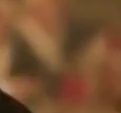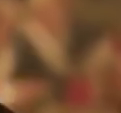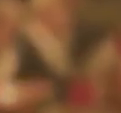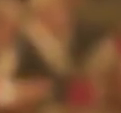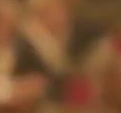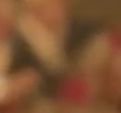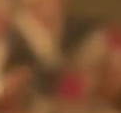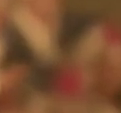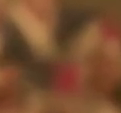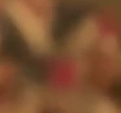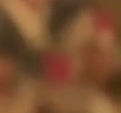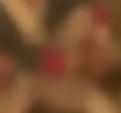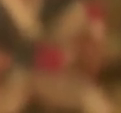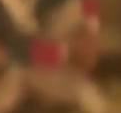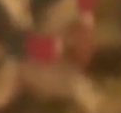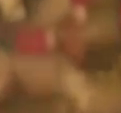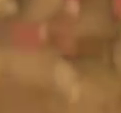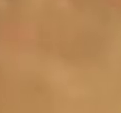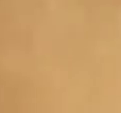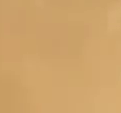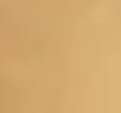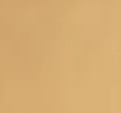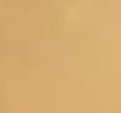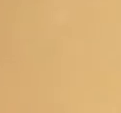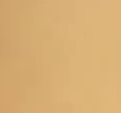a México ancestral.